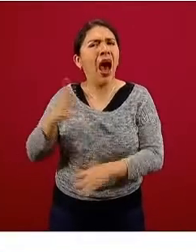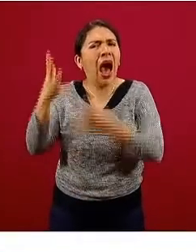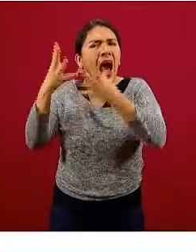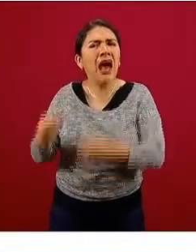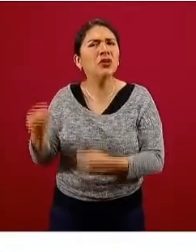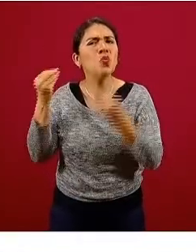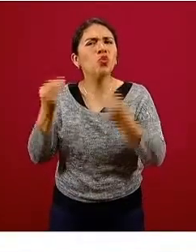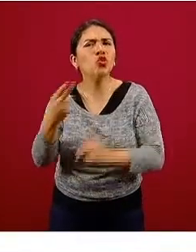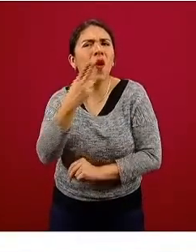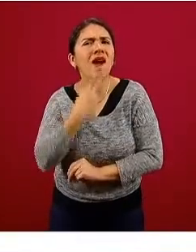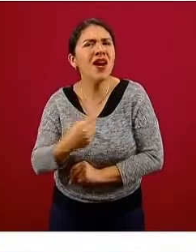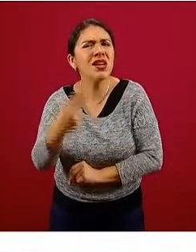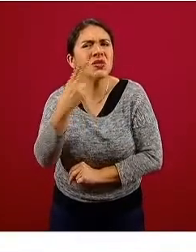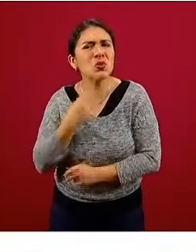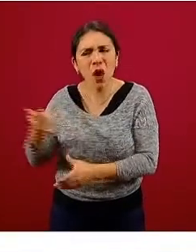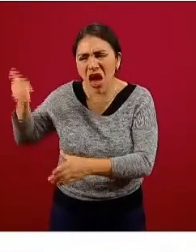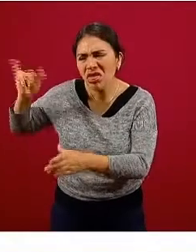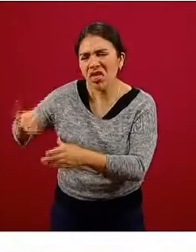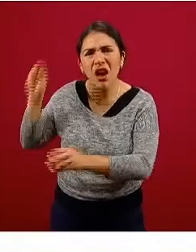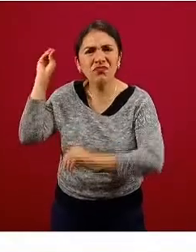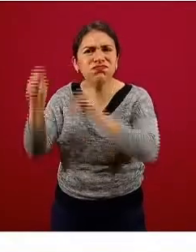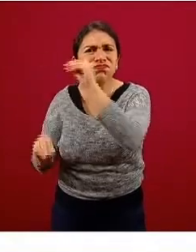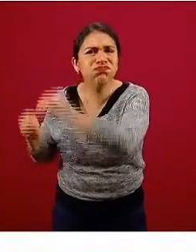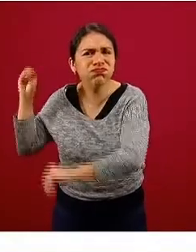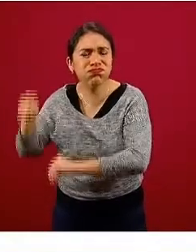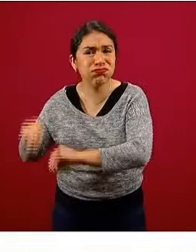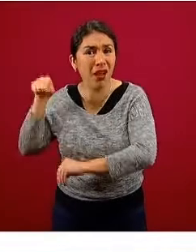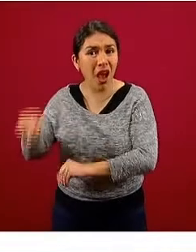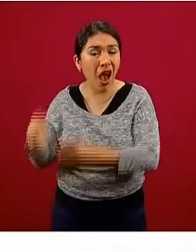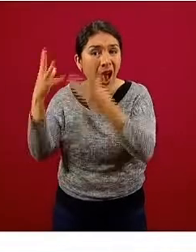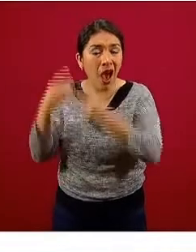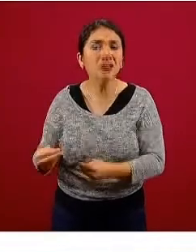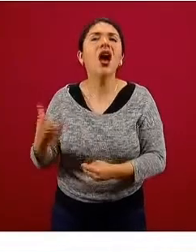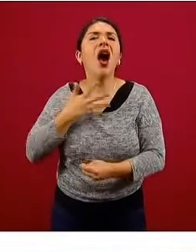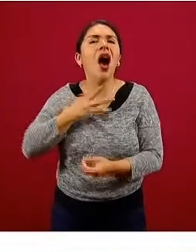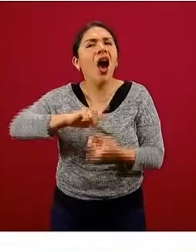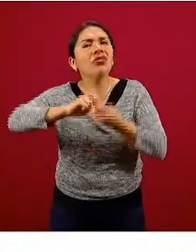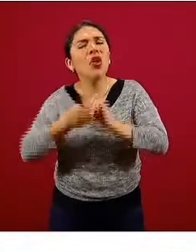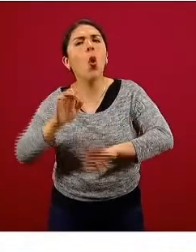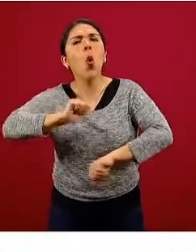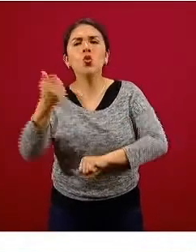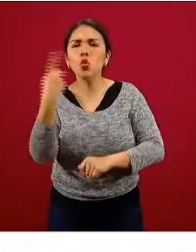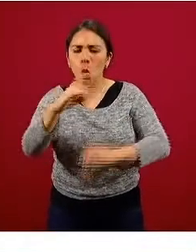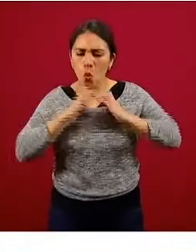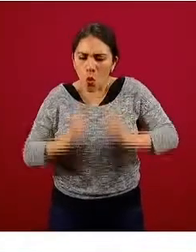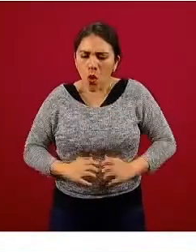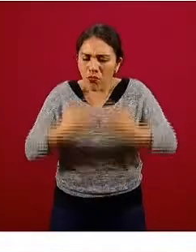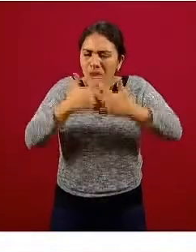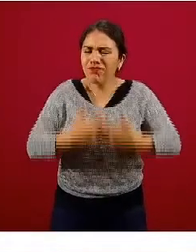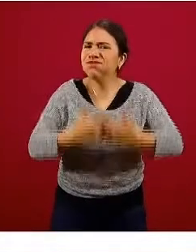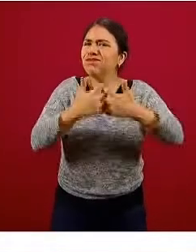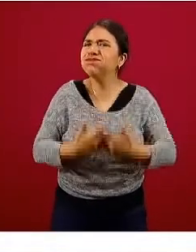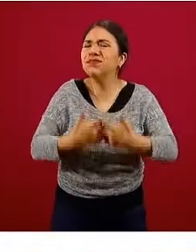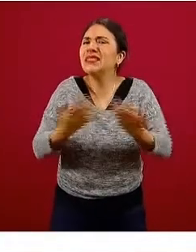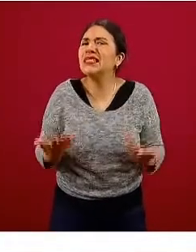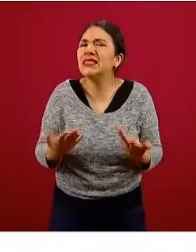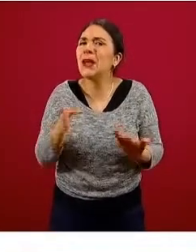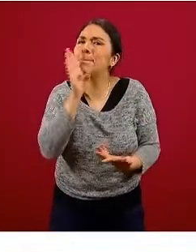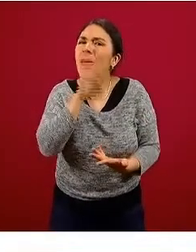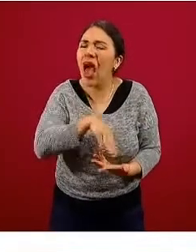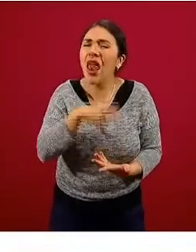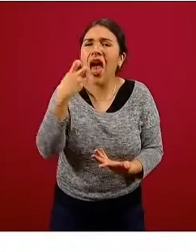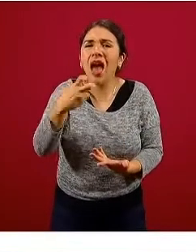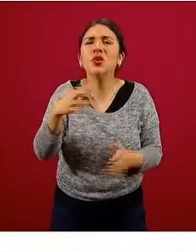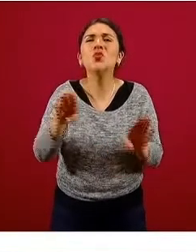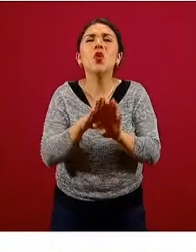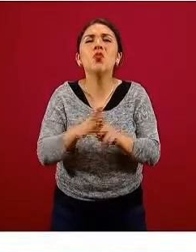carga glicémica, es decir, la gran cantidad de azúcar y la fructuosa, hay otros efectos metabólicos de los que no voy a hablar, pero al final